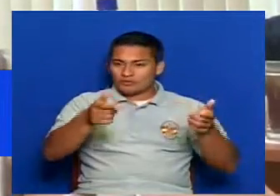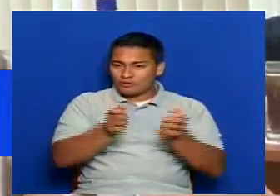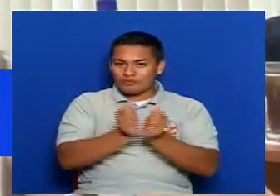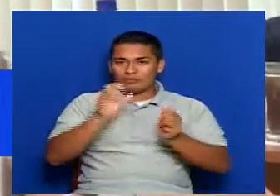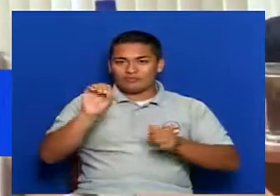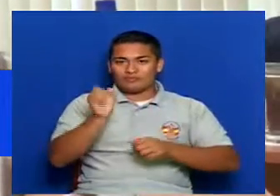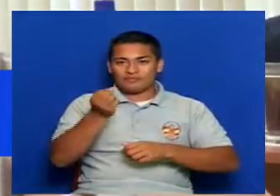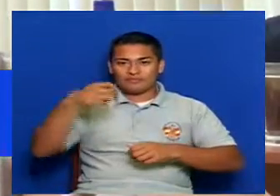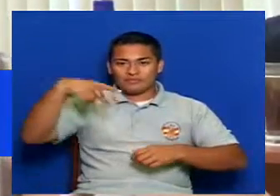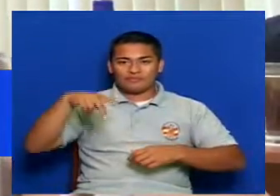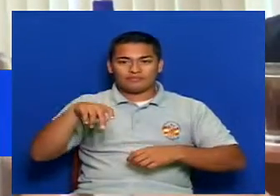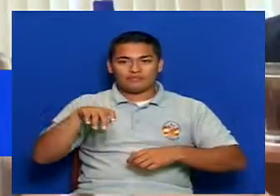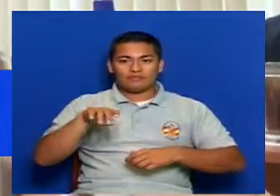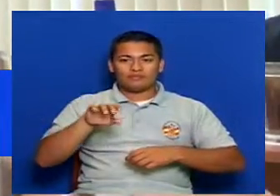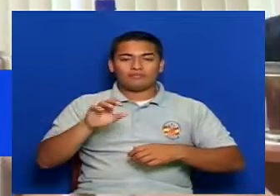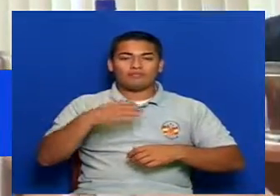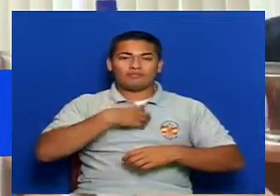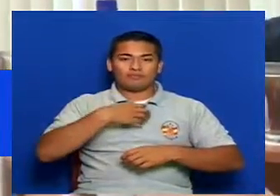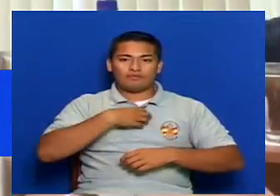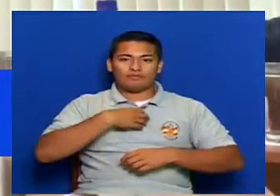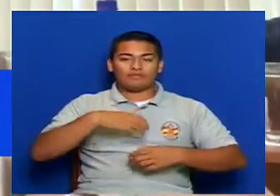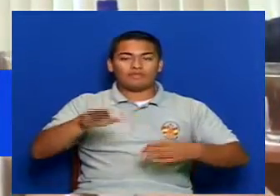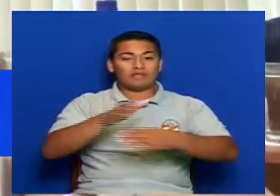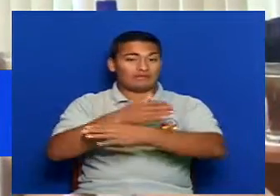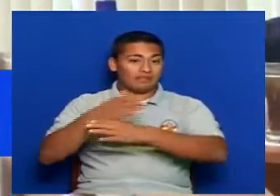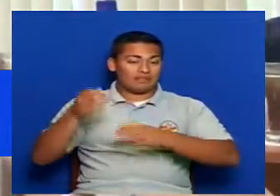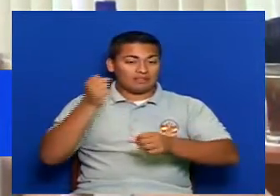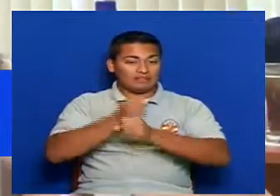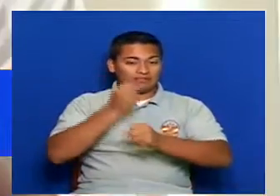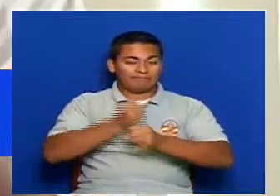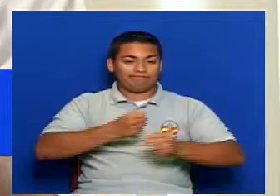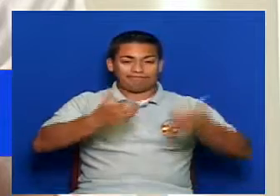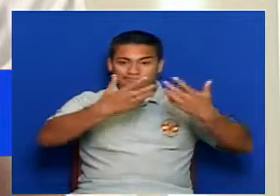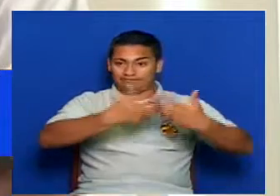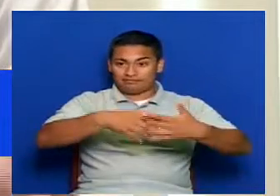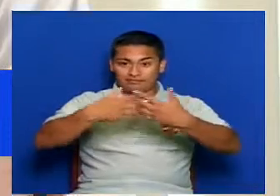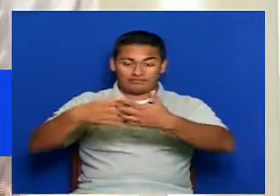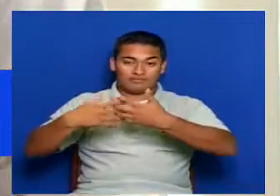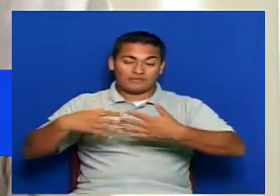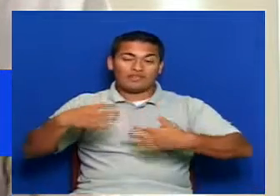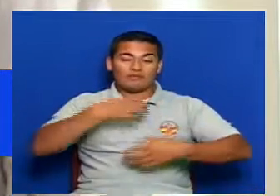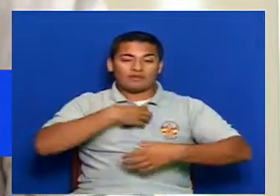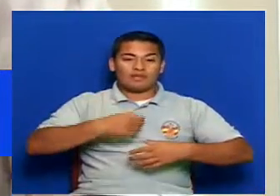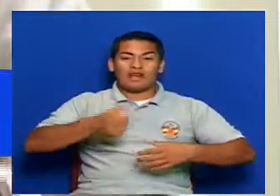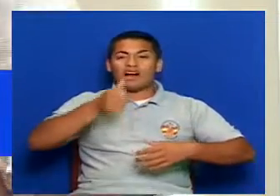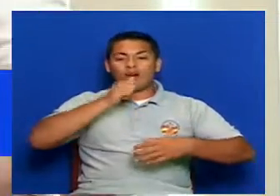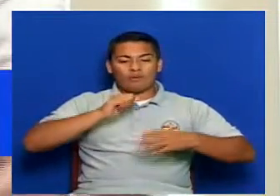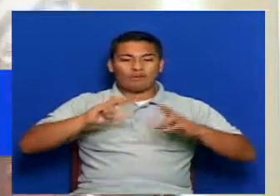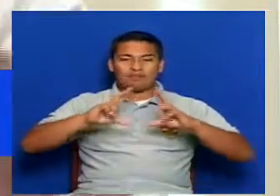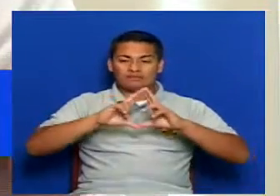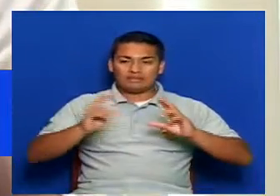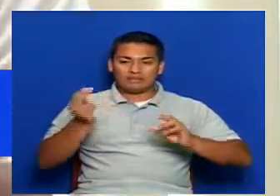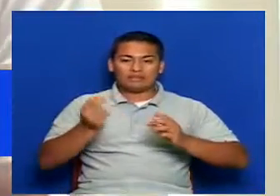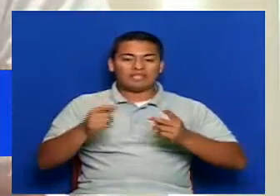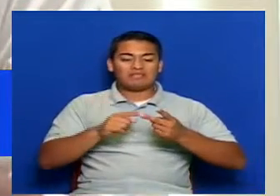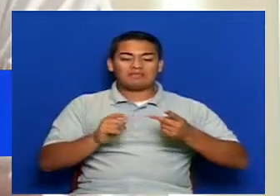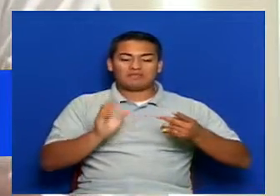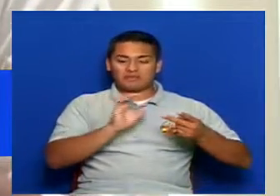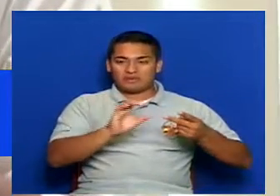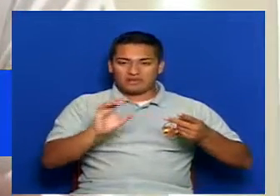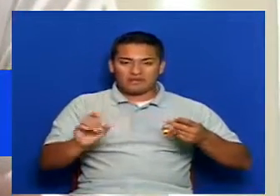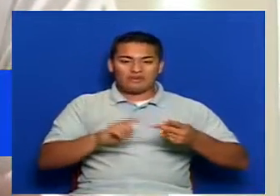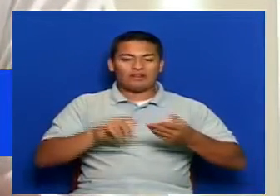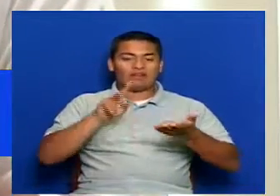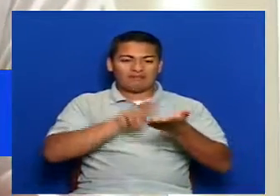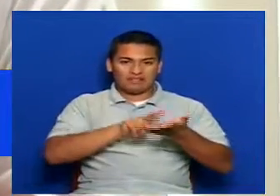con los diferentes sectores involucrados con la industria que tiene que consumen mucha agua en este país la cocacola la cervecería